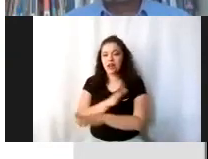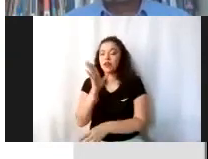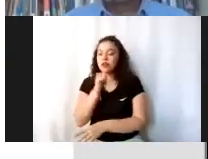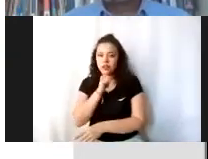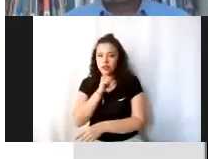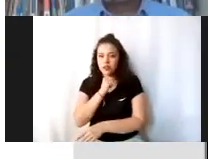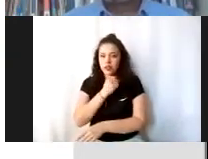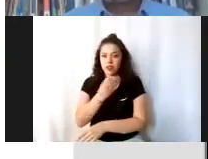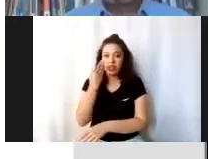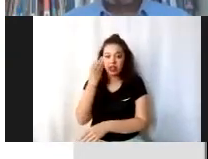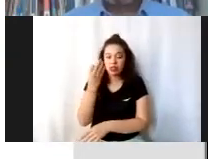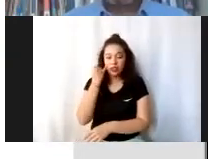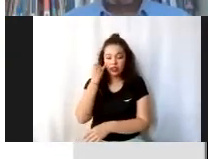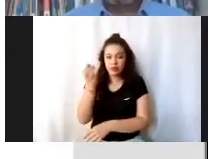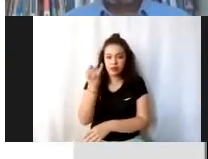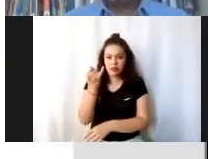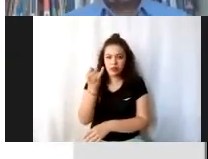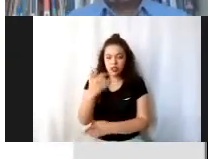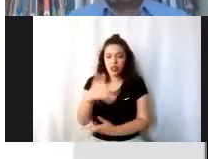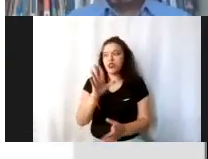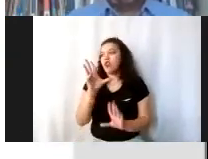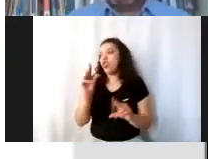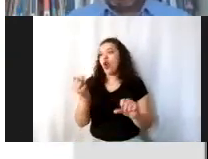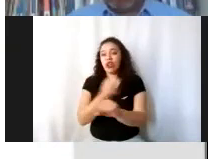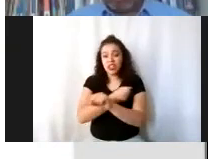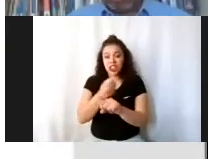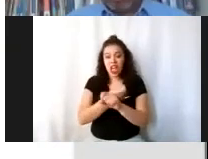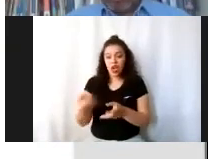testigos de Jehová, bueno, ellos no quieren transfusiones. ¿Y ahí cómo le hacen?